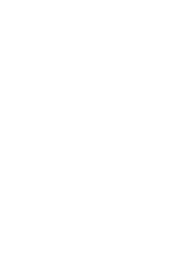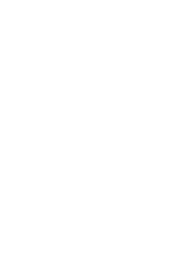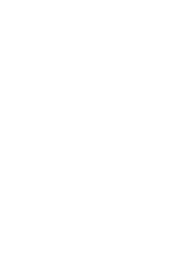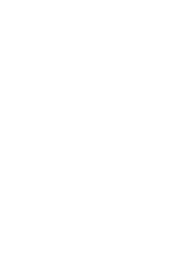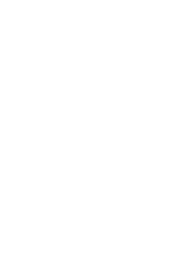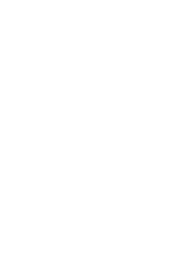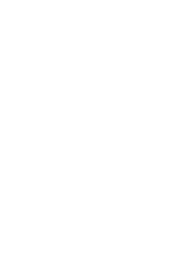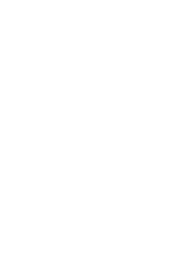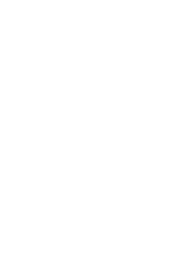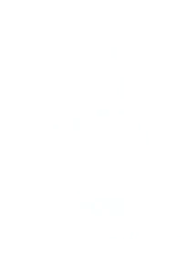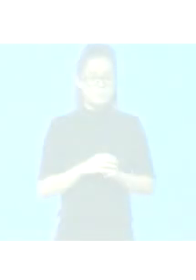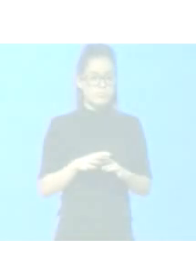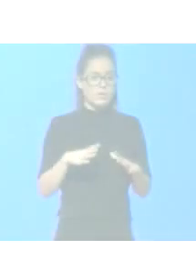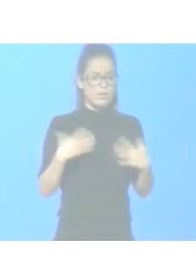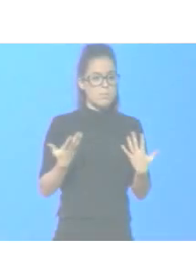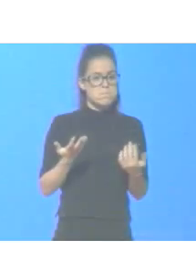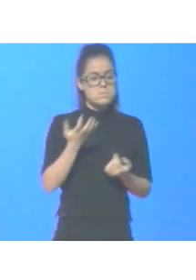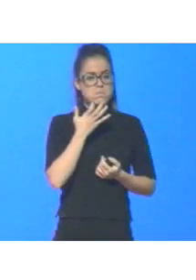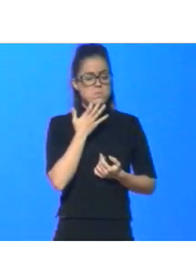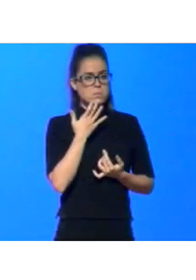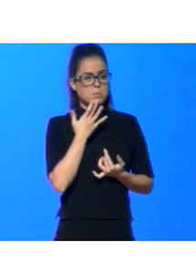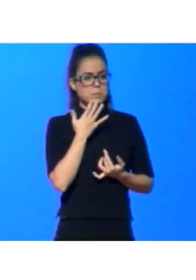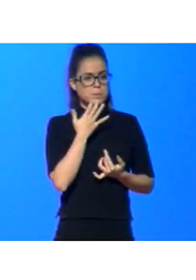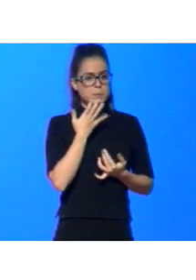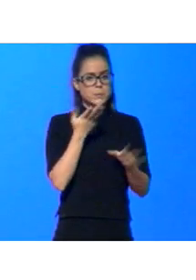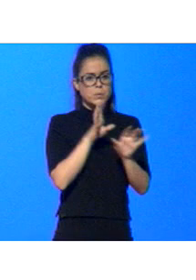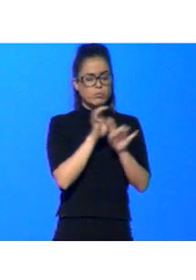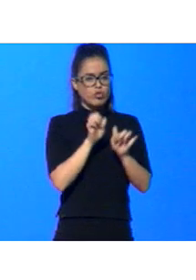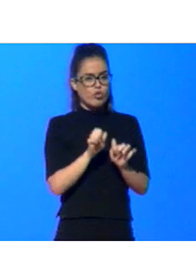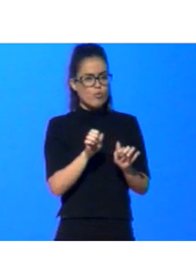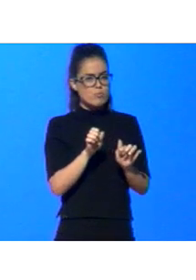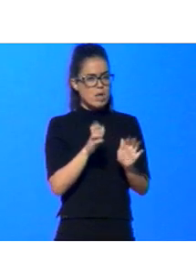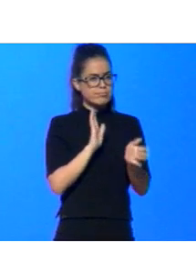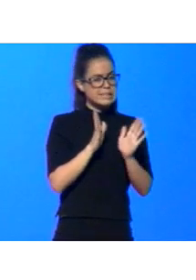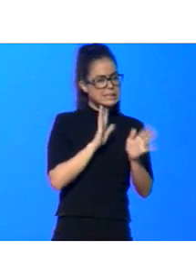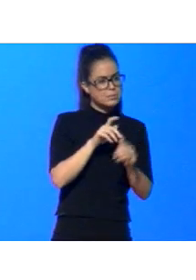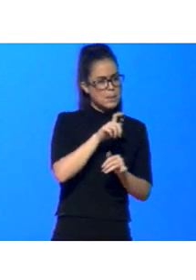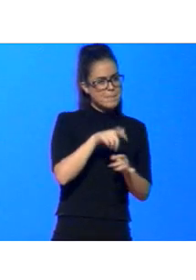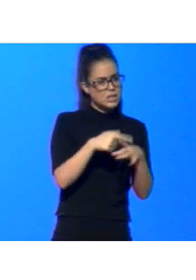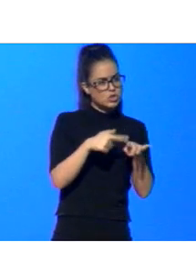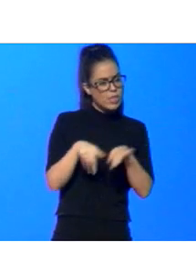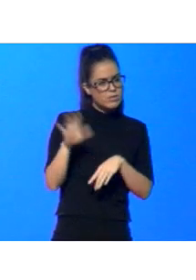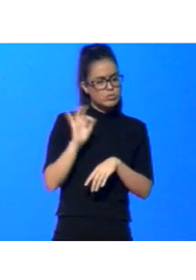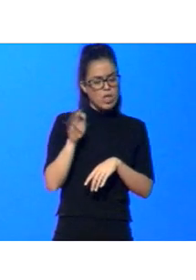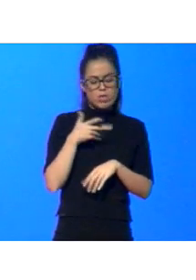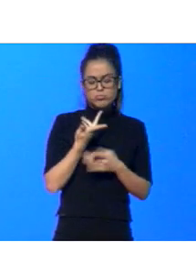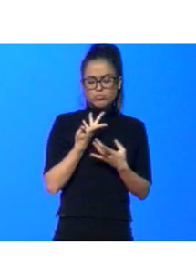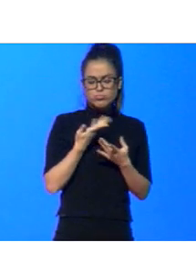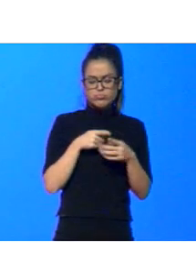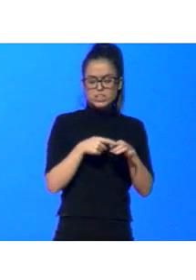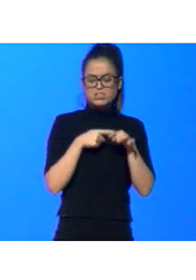forma de tratamiento a diferente o cuando hablamos de distribución de derechos